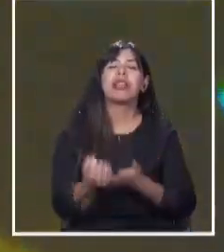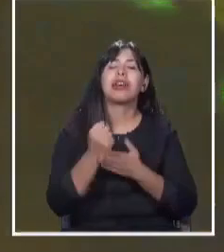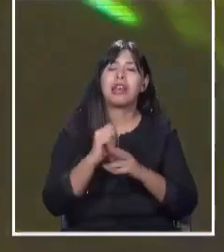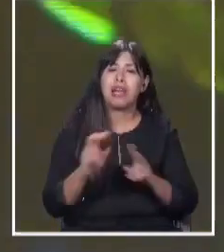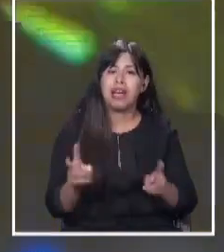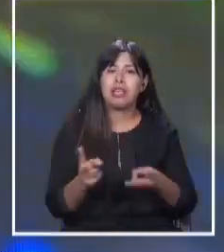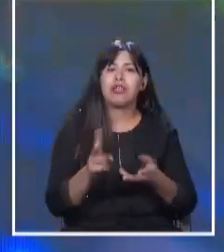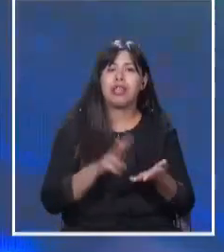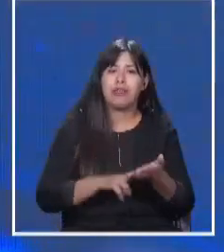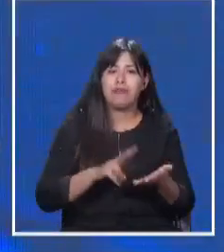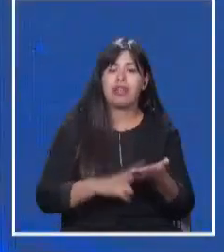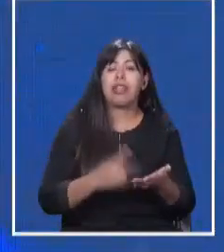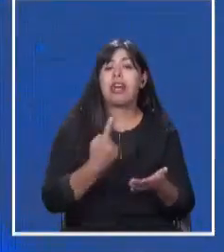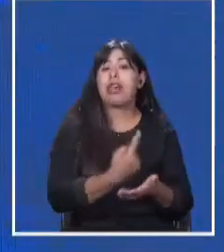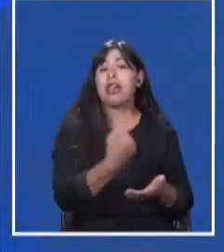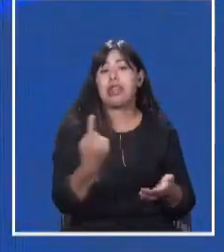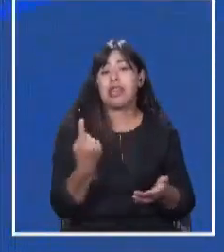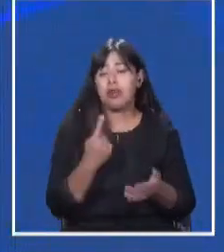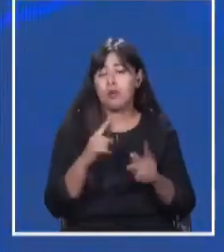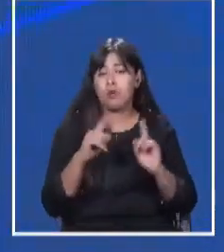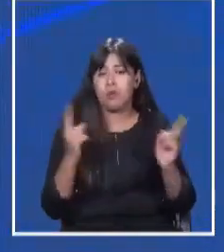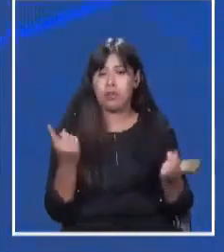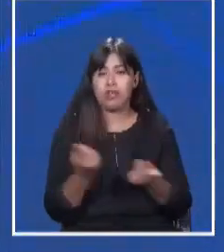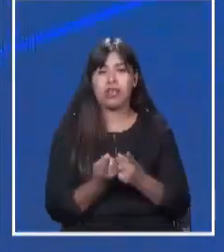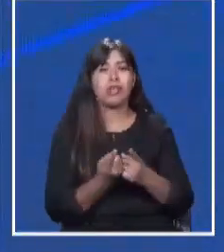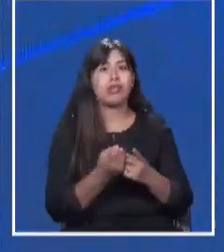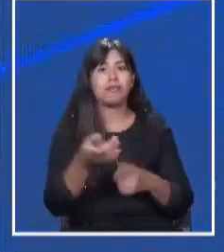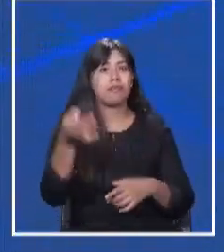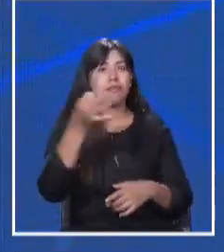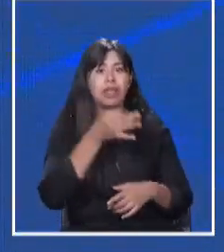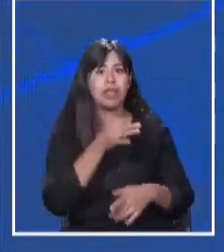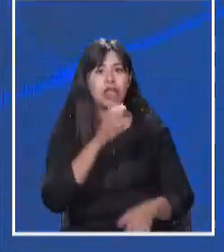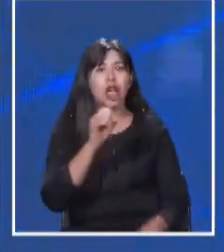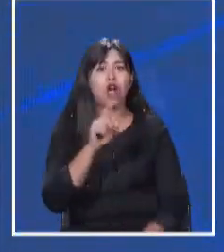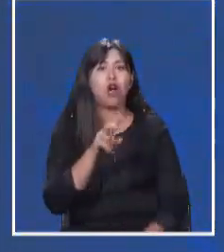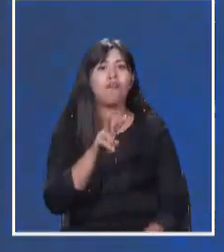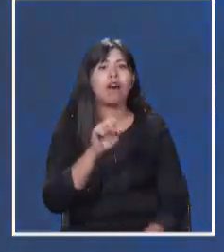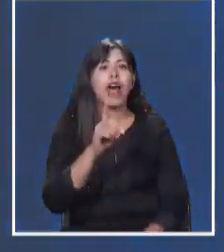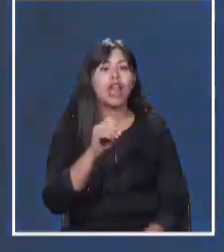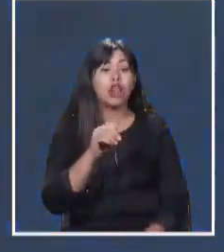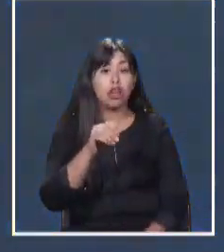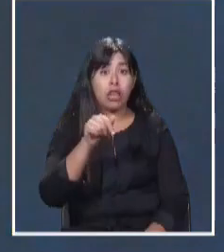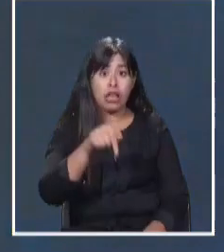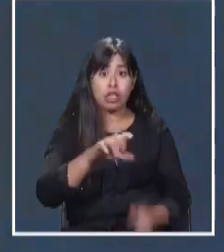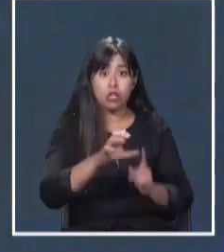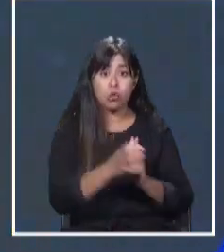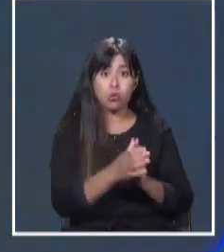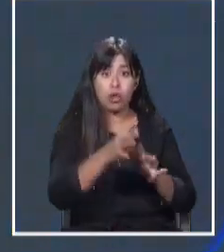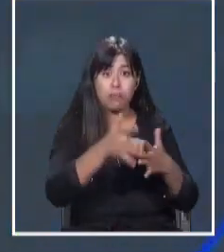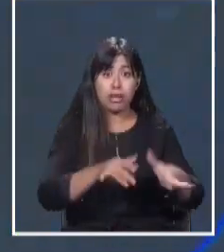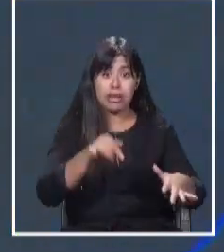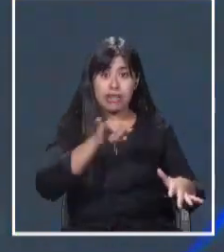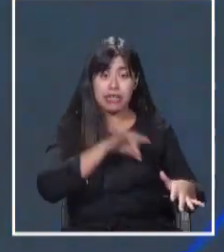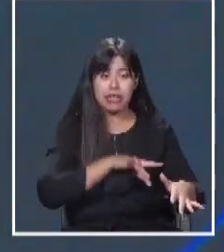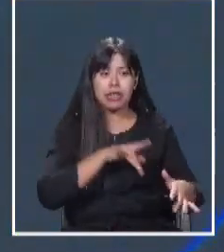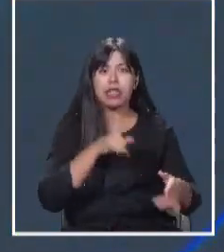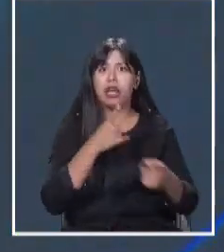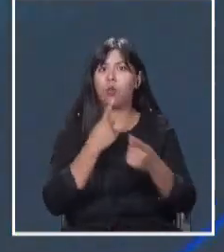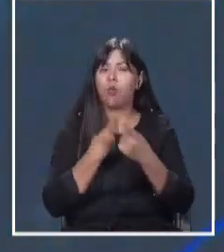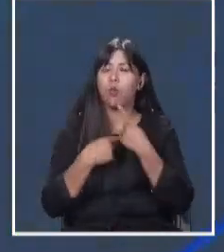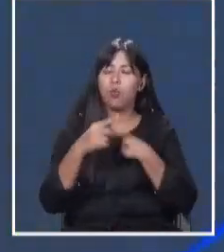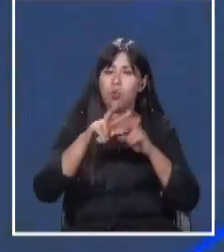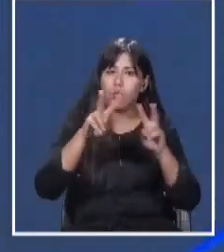cada tipo de contexto. Lo que decía Osvaldo sobre las diferentes culturas marinas que hay en Chile, para mí ha sido un tema muy interesante, pero además